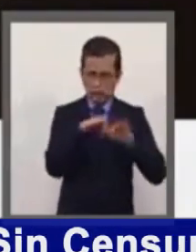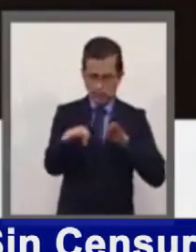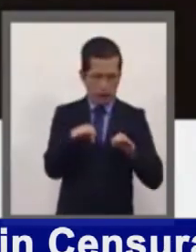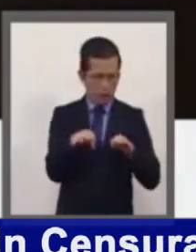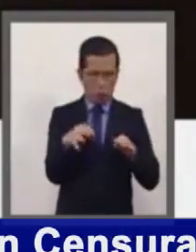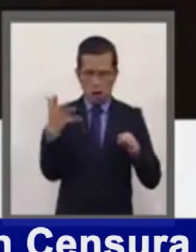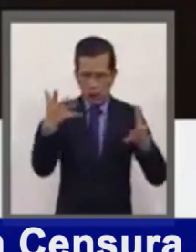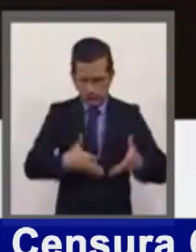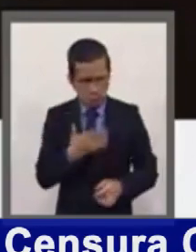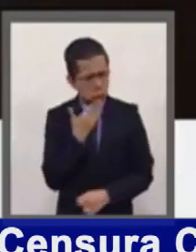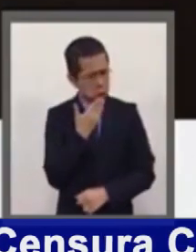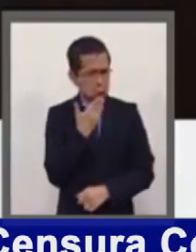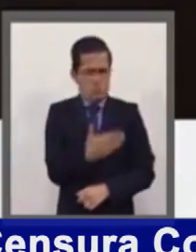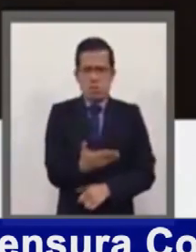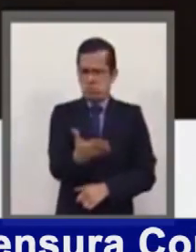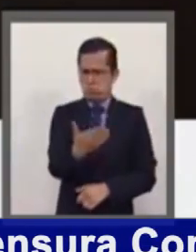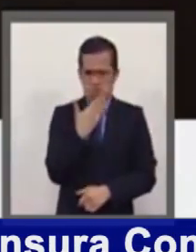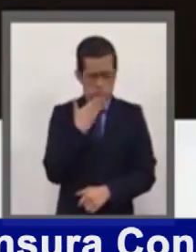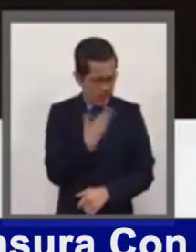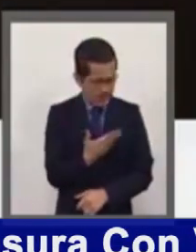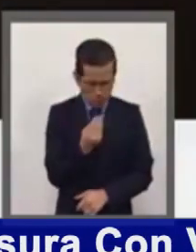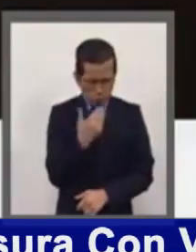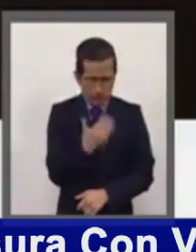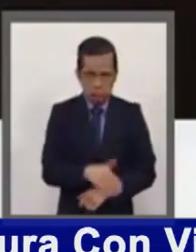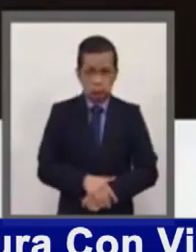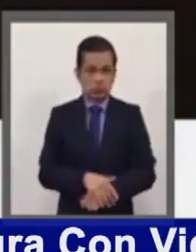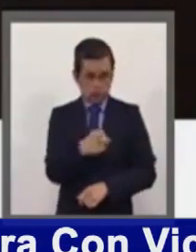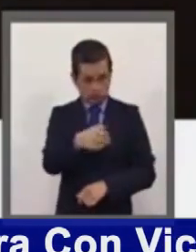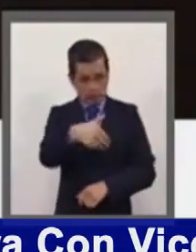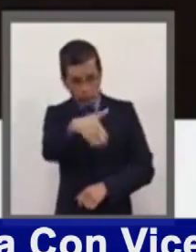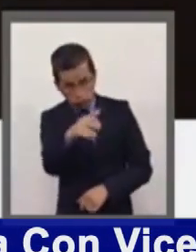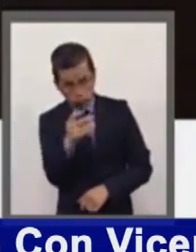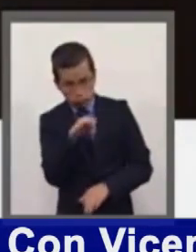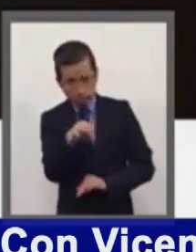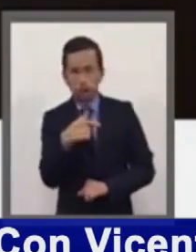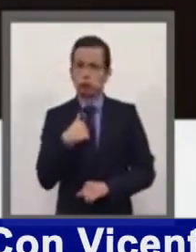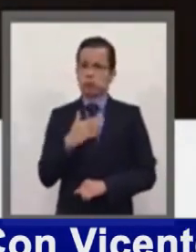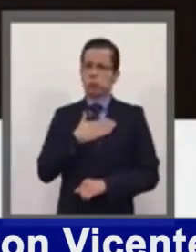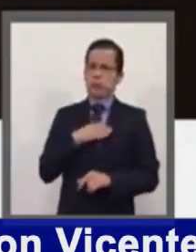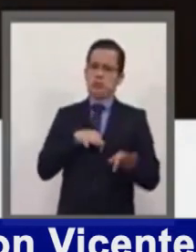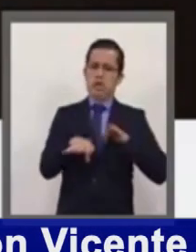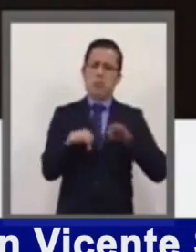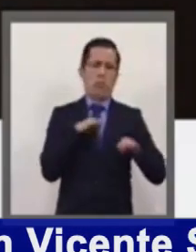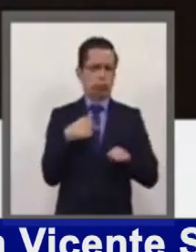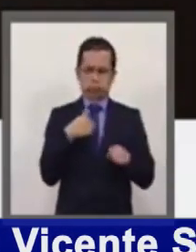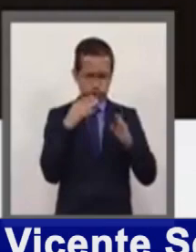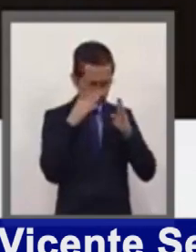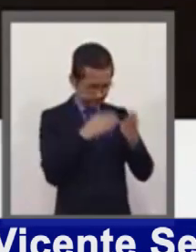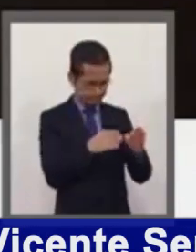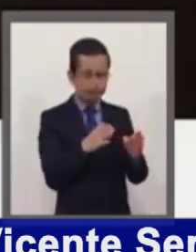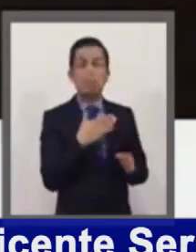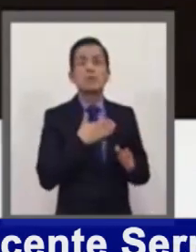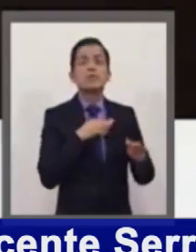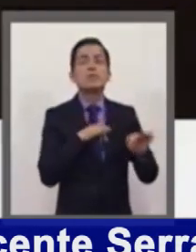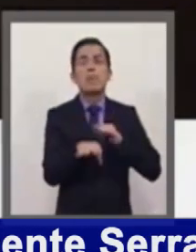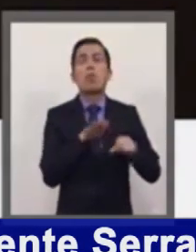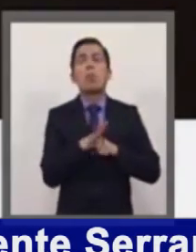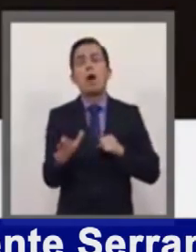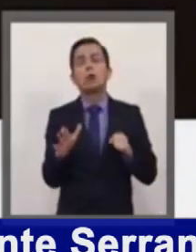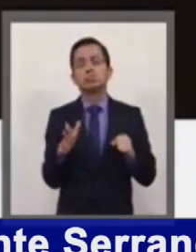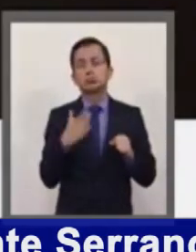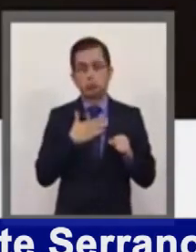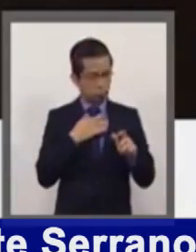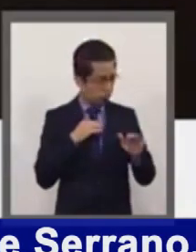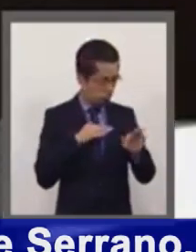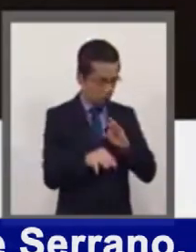de comunicación hacen su trabajo, yo hago el mío. Y el mío es trabajar para que las